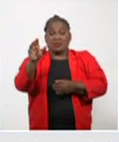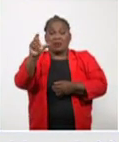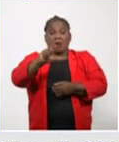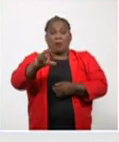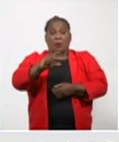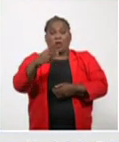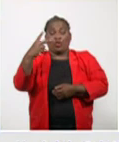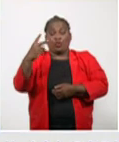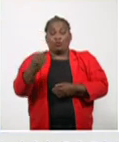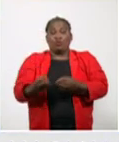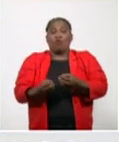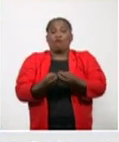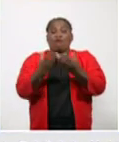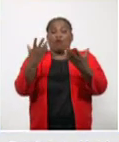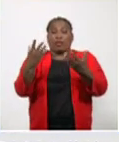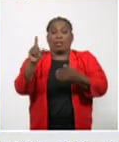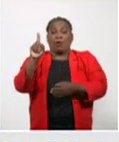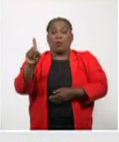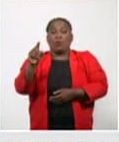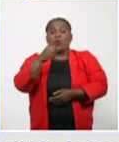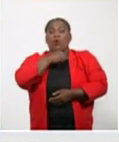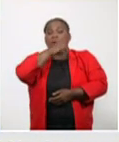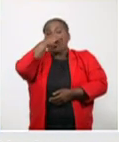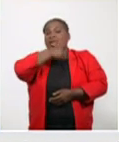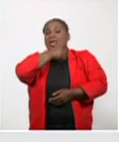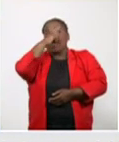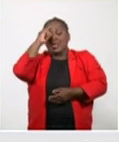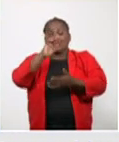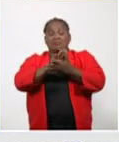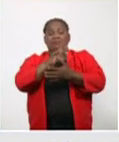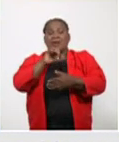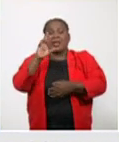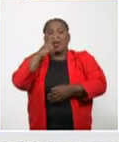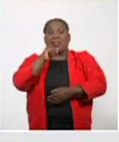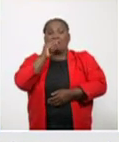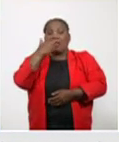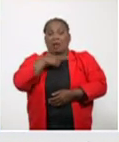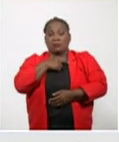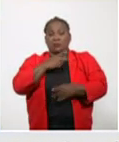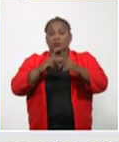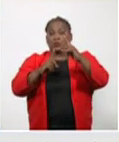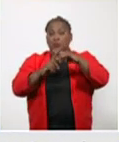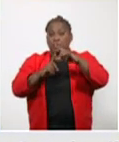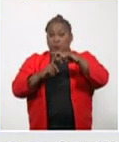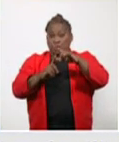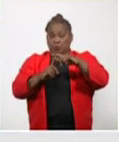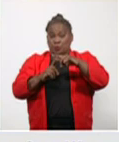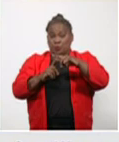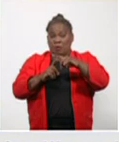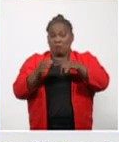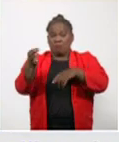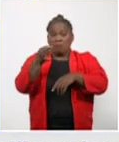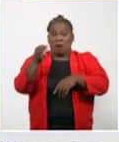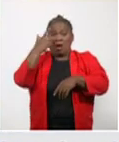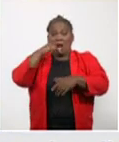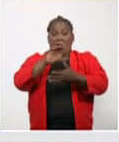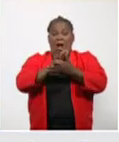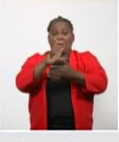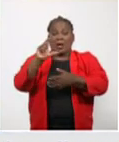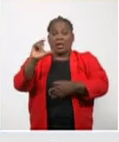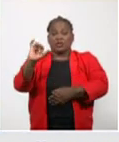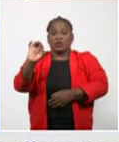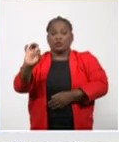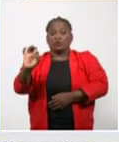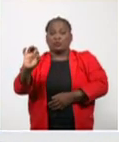y 1 de Esmeralda. El paciente diagnosticado ayer en Las Tunas del municipio Amancio Rodríguez. Los